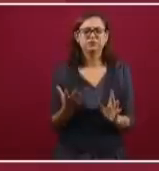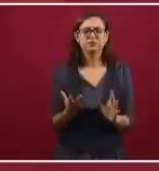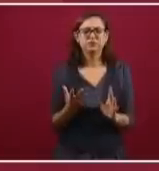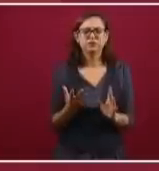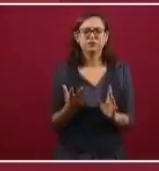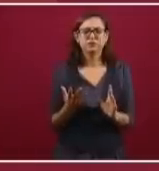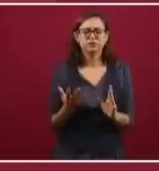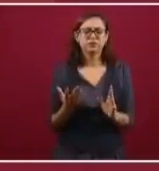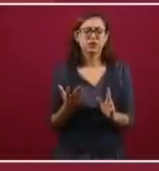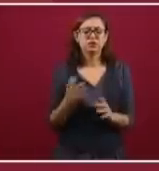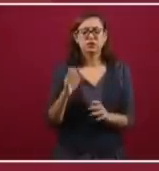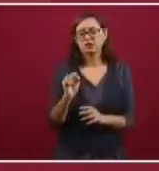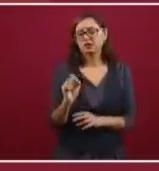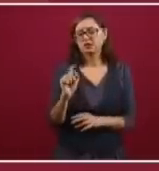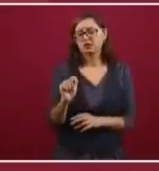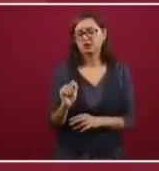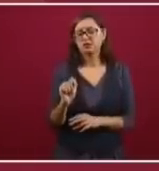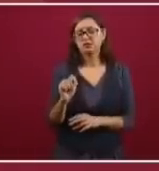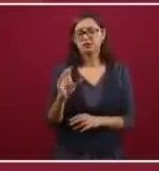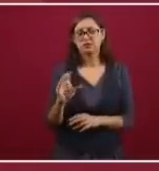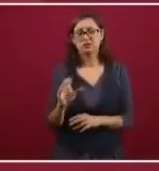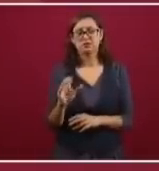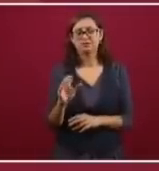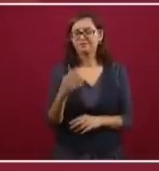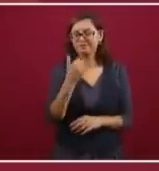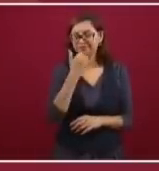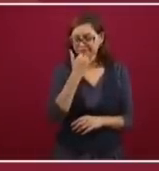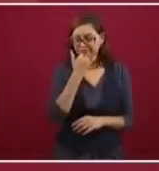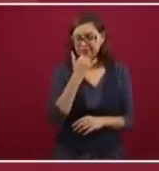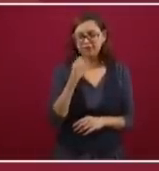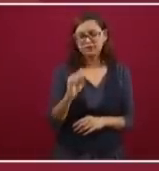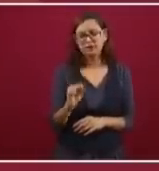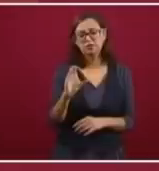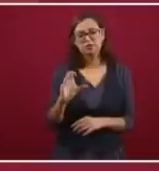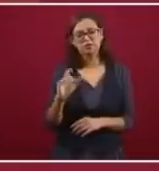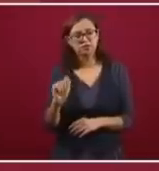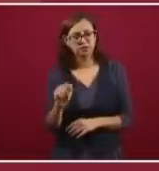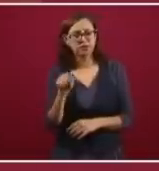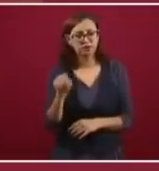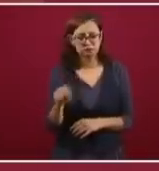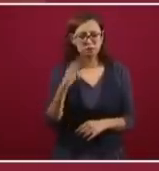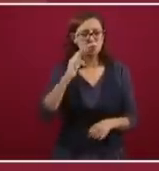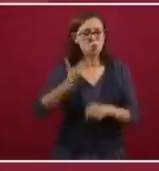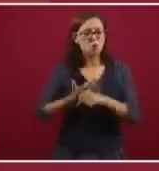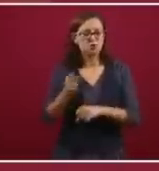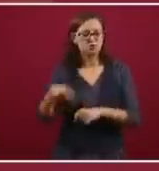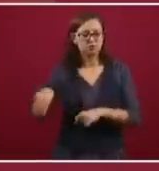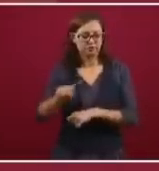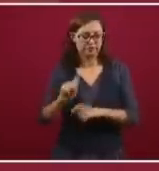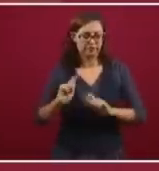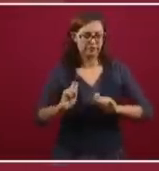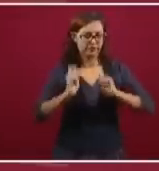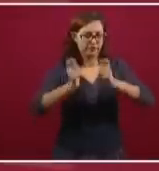Comunicaciones y Transporte se hace cargo de la caseta, porque durante años ellos